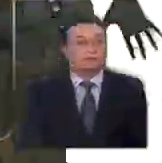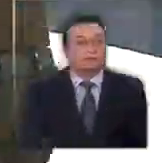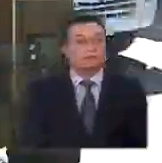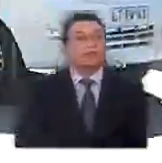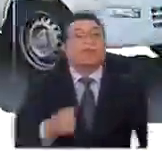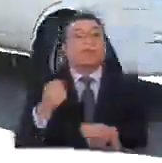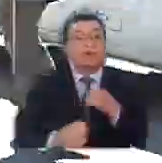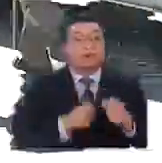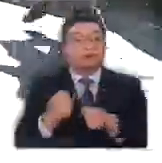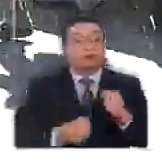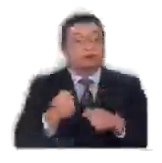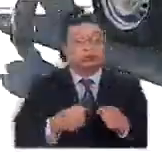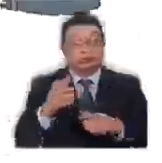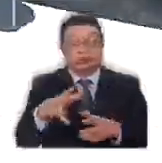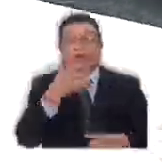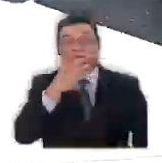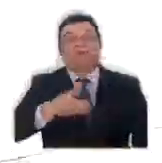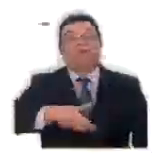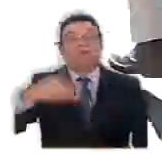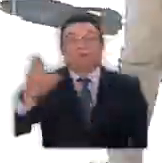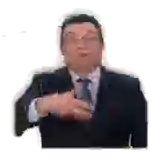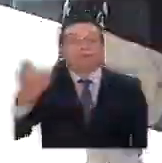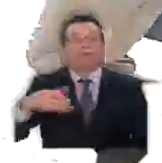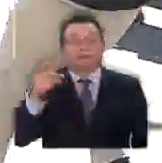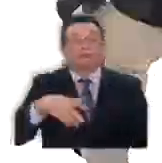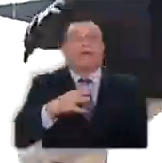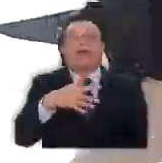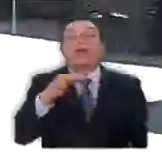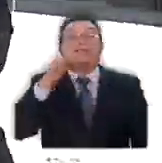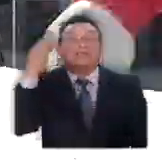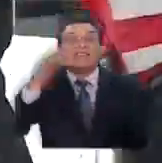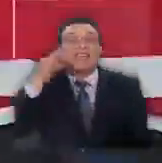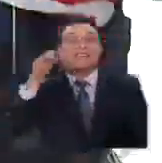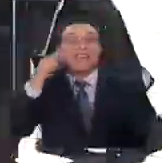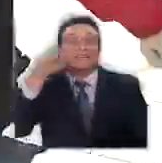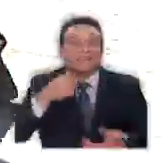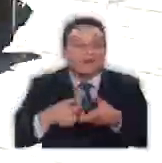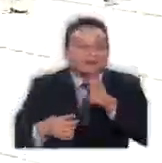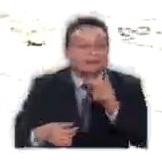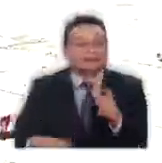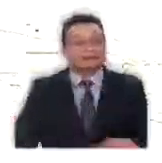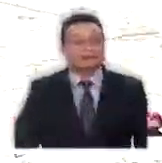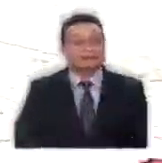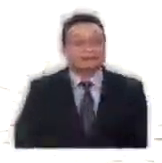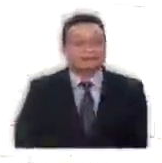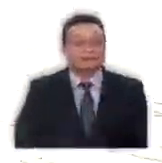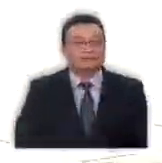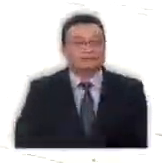Corrió y hasta vació sobre quienes la seguían lo que le quedaba en una lata de cerveza.